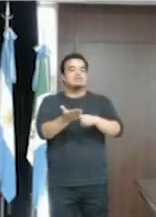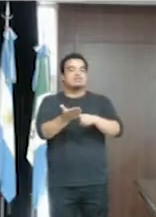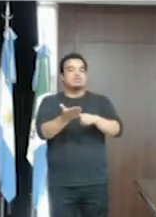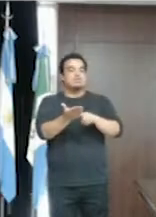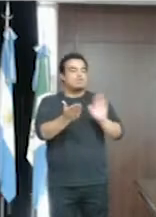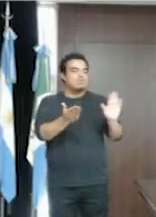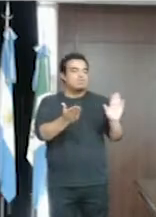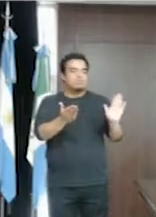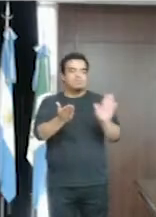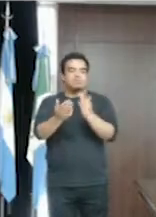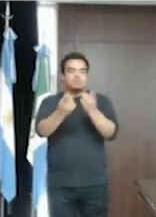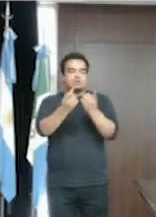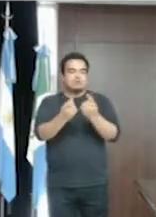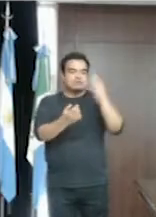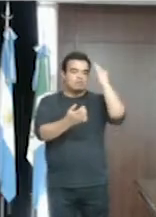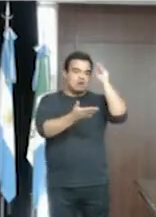profesionales, abogados.